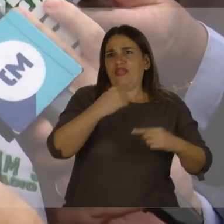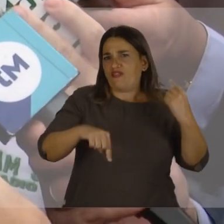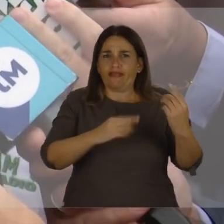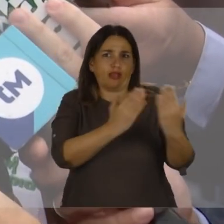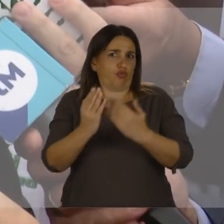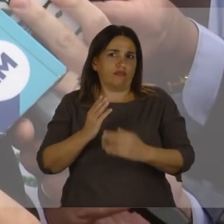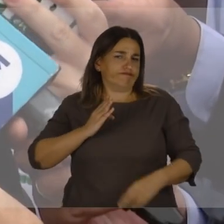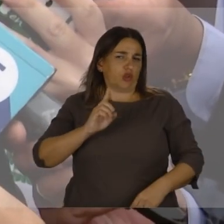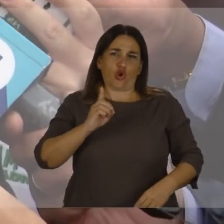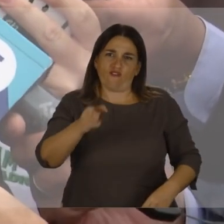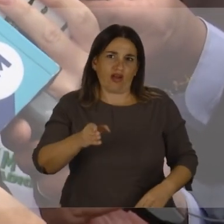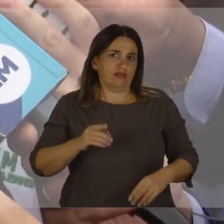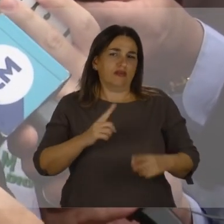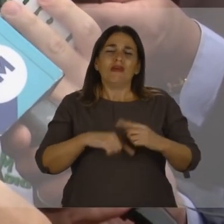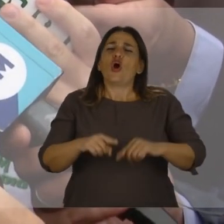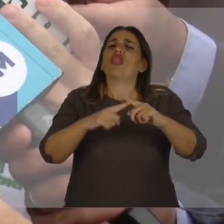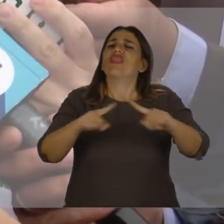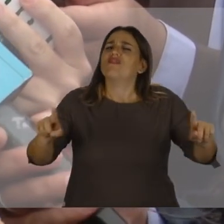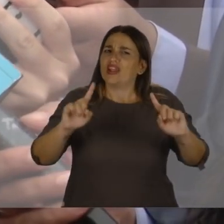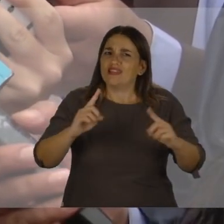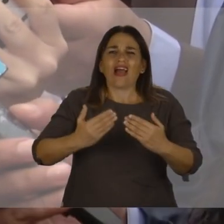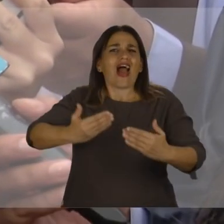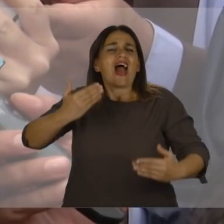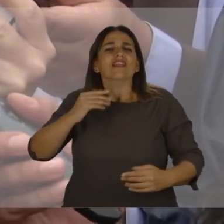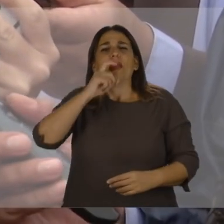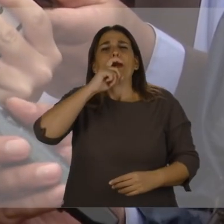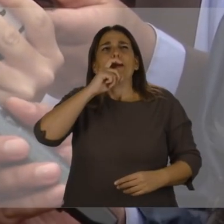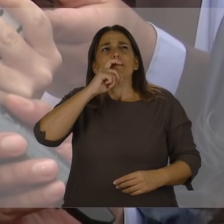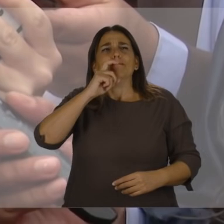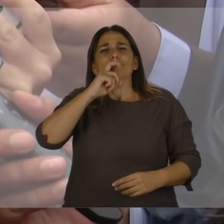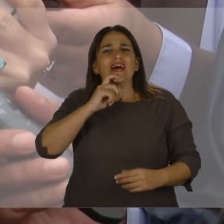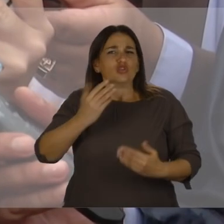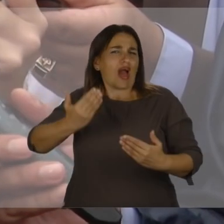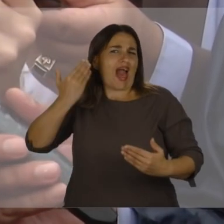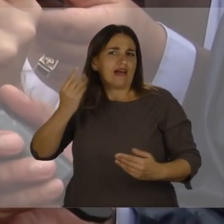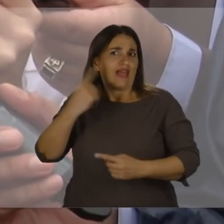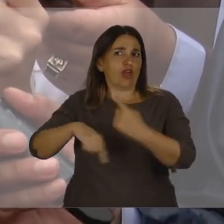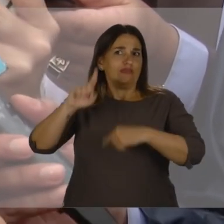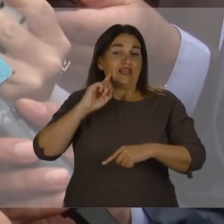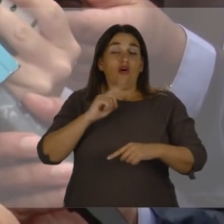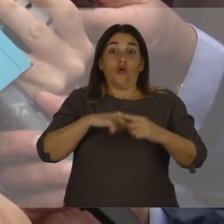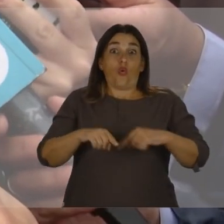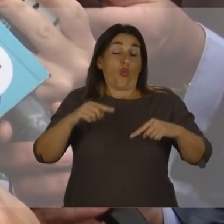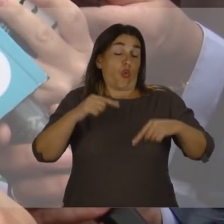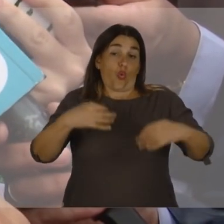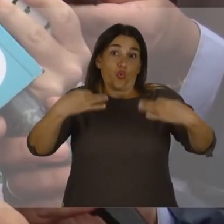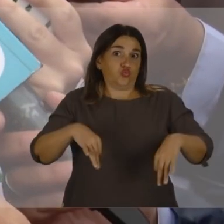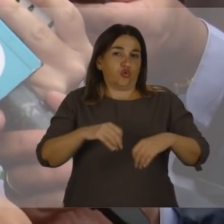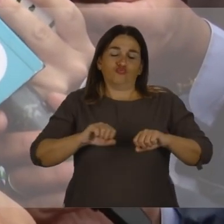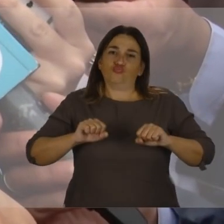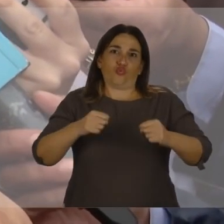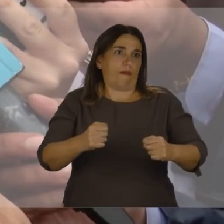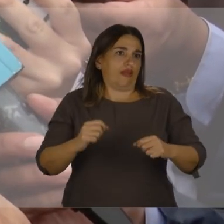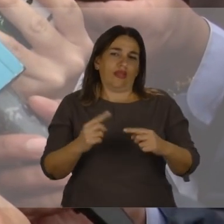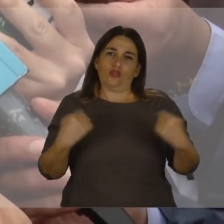que no han asistido. Esto no es como cuando lo suspendimos los primeros días de marzo, los primeros días del virus, que fue indefinidamente y por